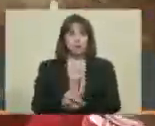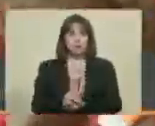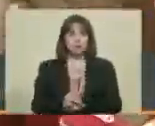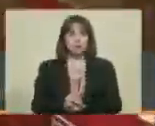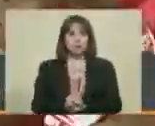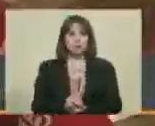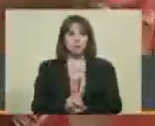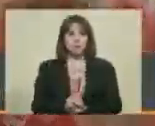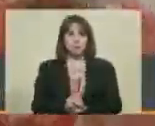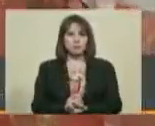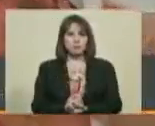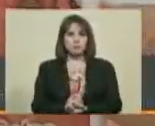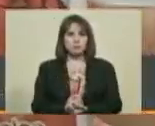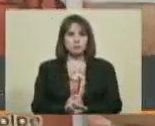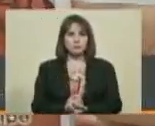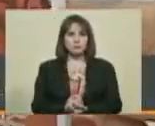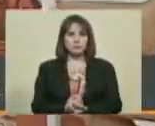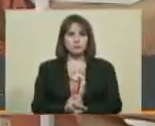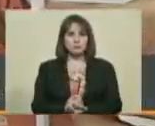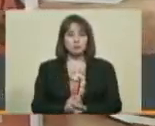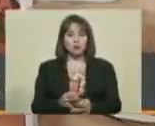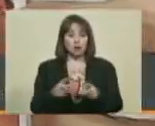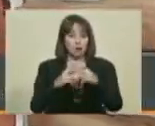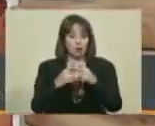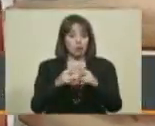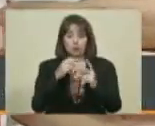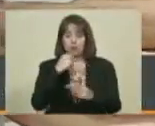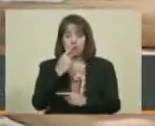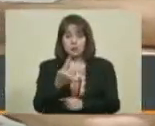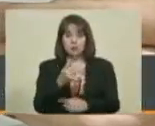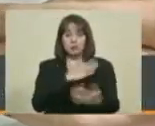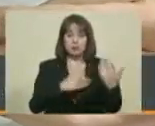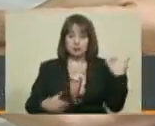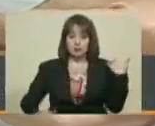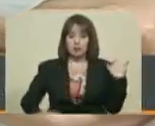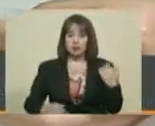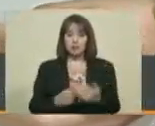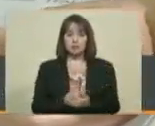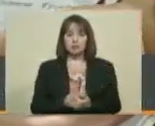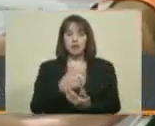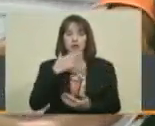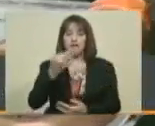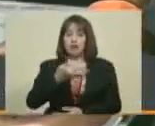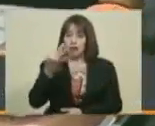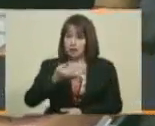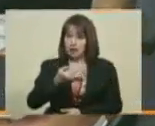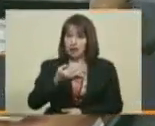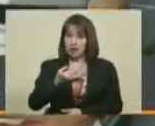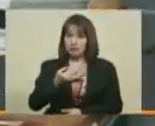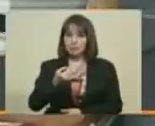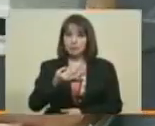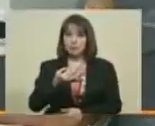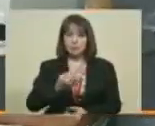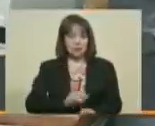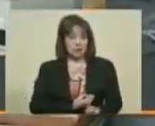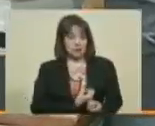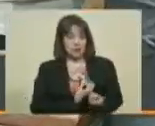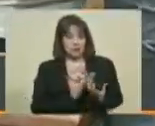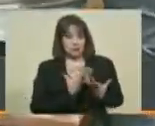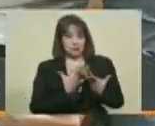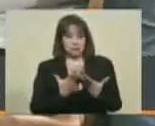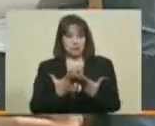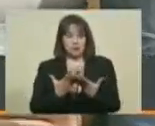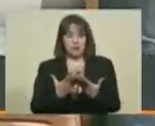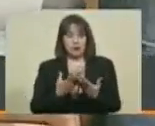donde, así lo debo decir, presidente, de manera franca, descarnada,